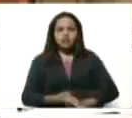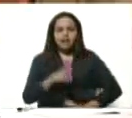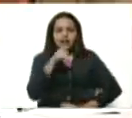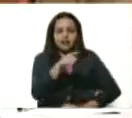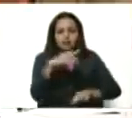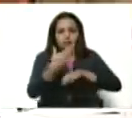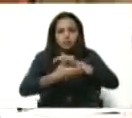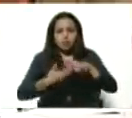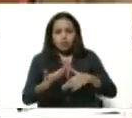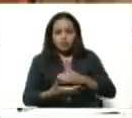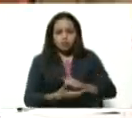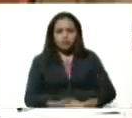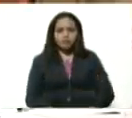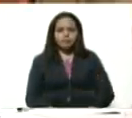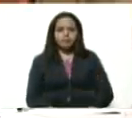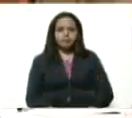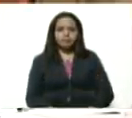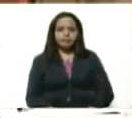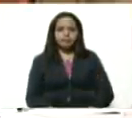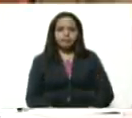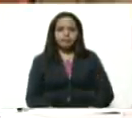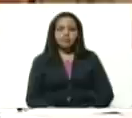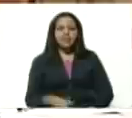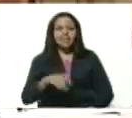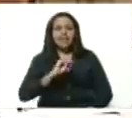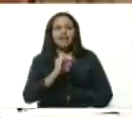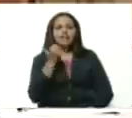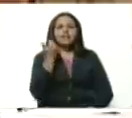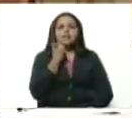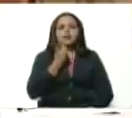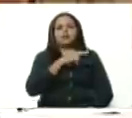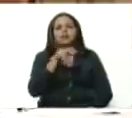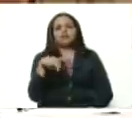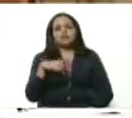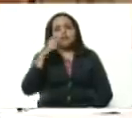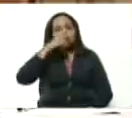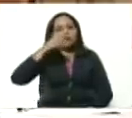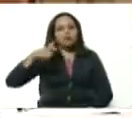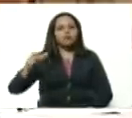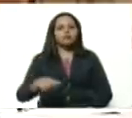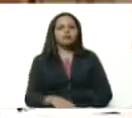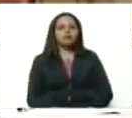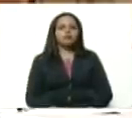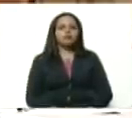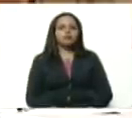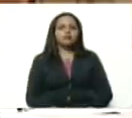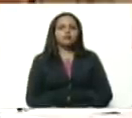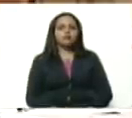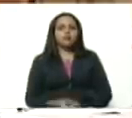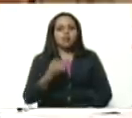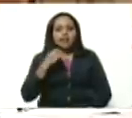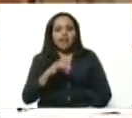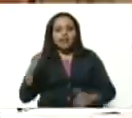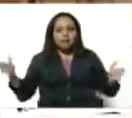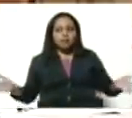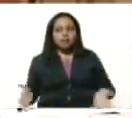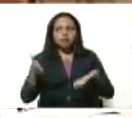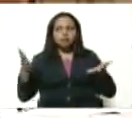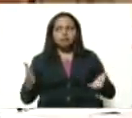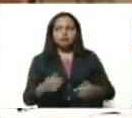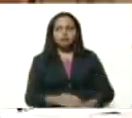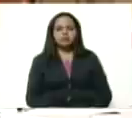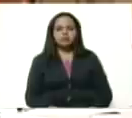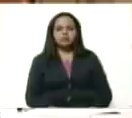situación irregular que está enfermando a nuestro pueblo que está impulsando el